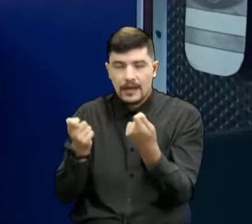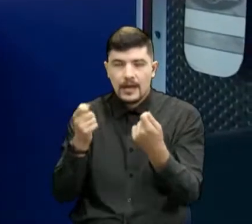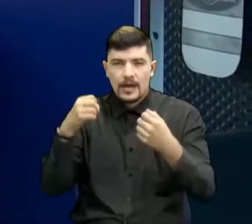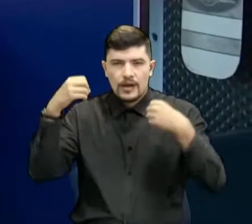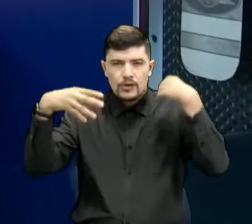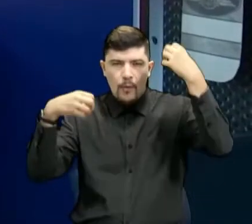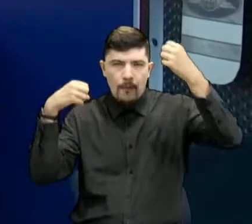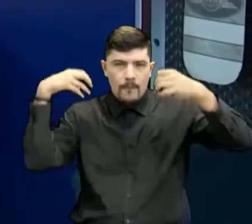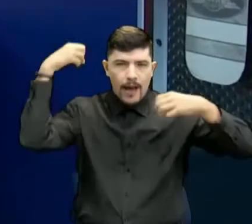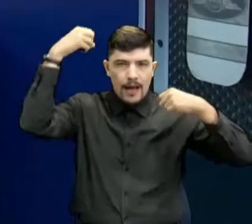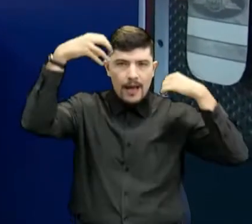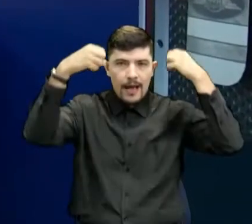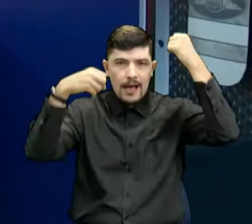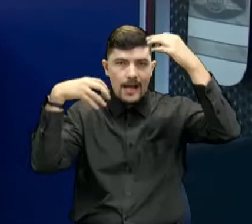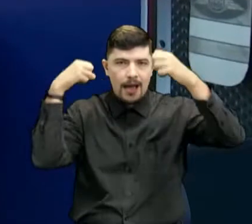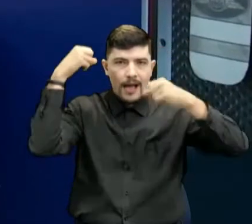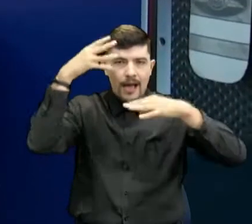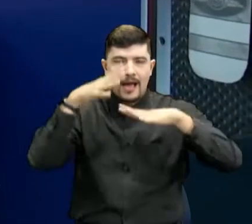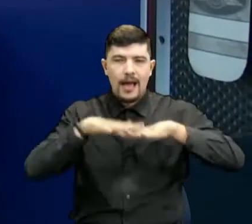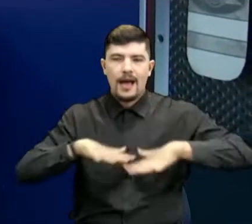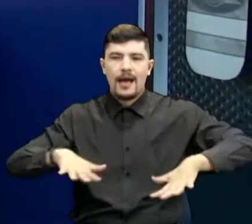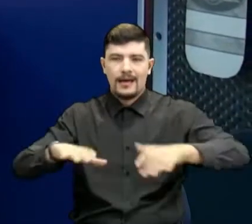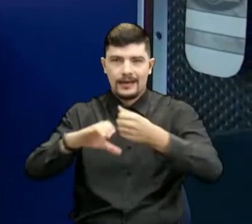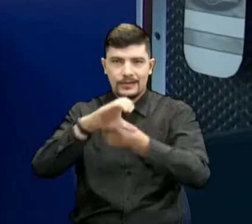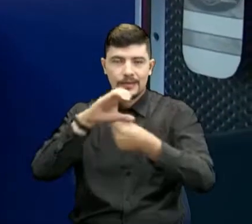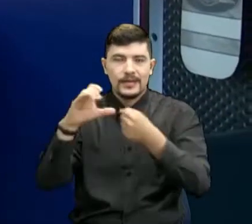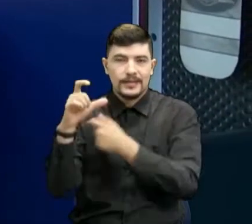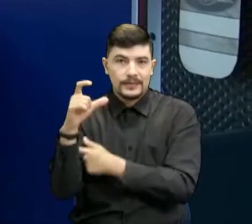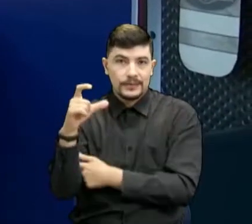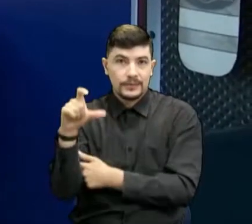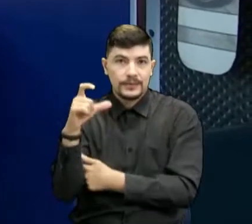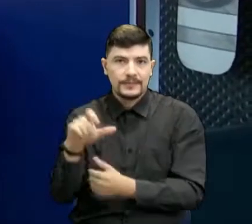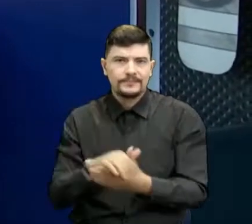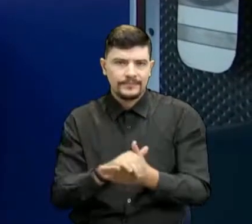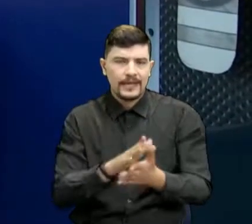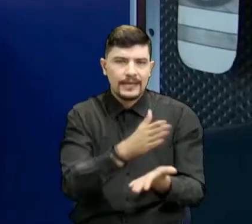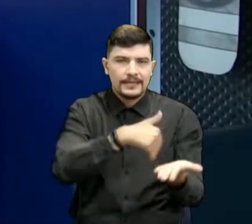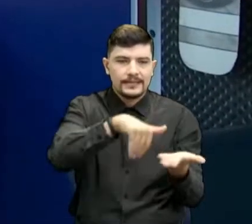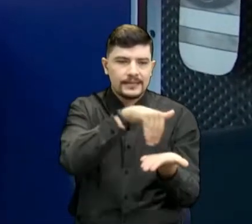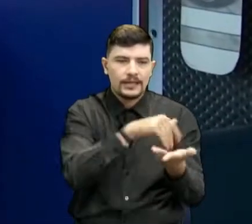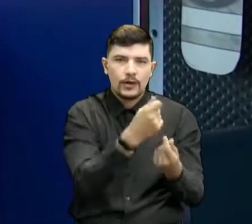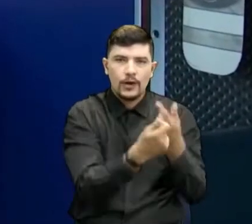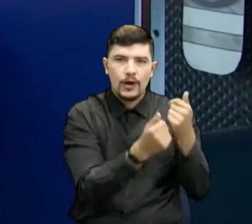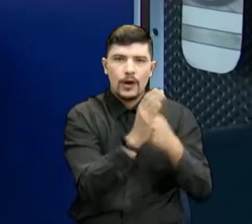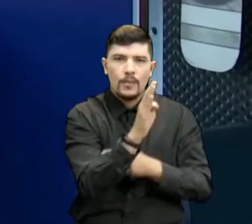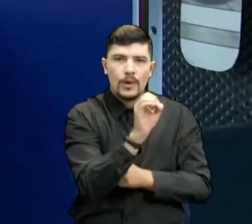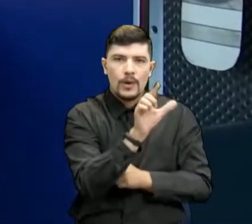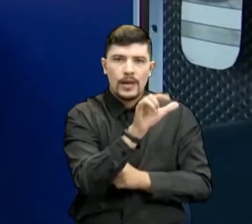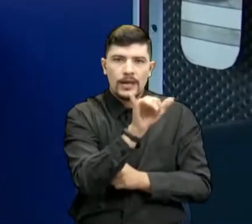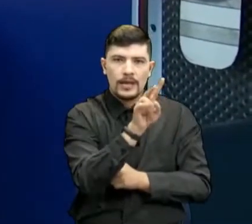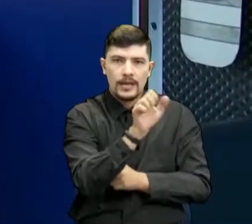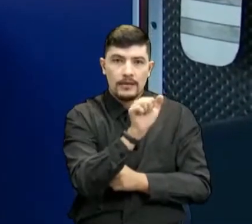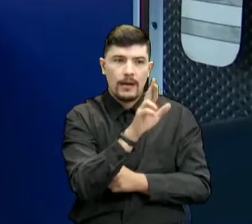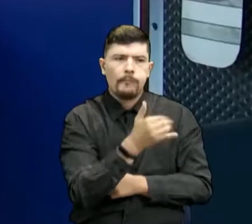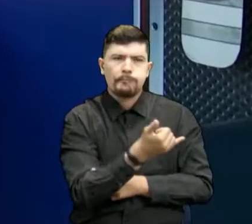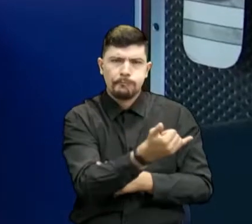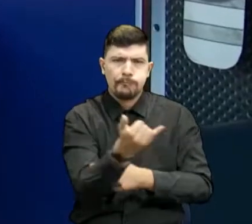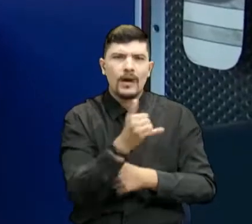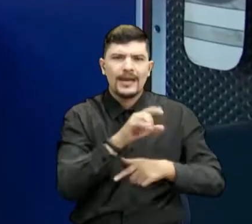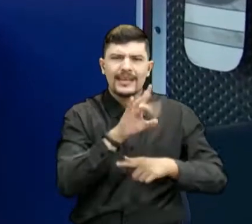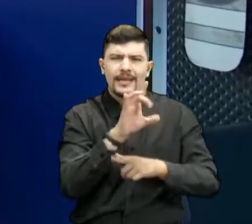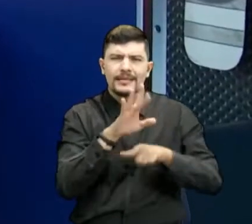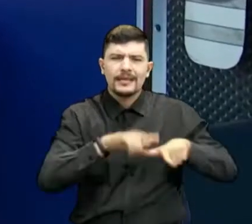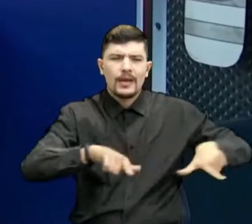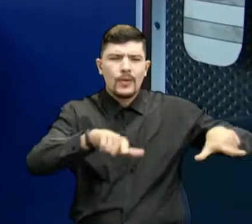del norte de Santander. Le hablo desde el Centro Comercial Bolívar, un espacio que alberga a más de 15 establecimientos nocturnos que hoy